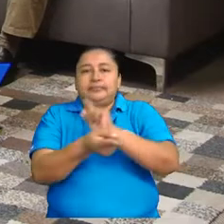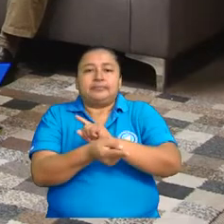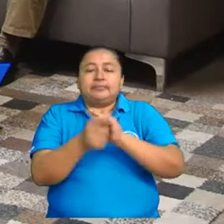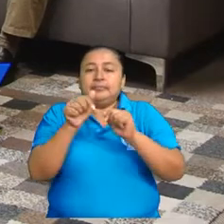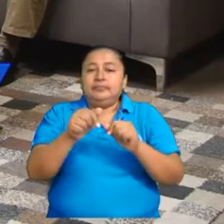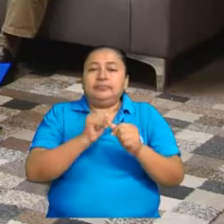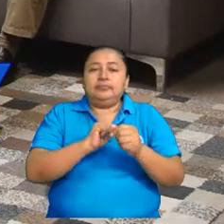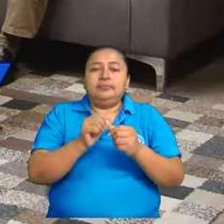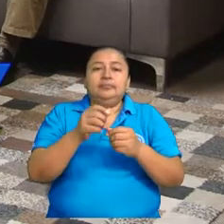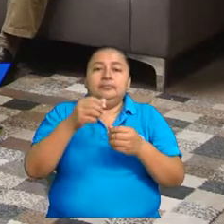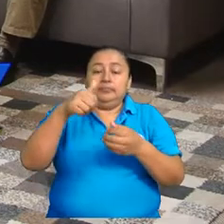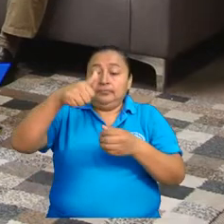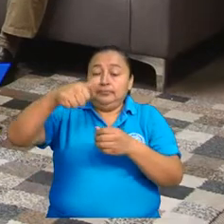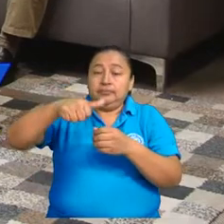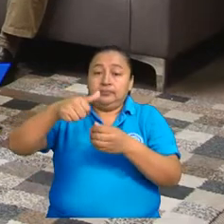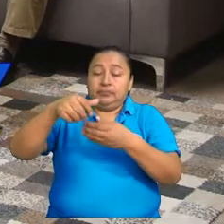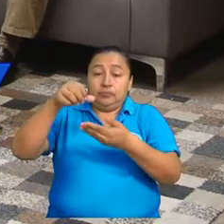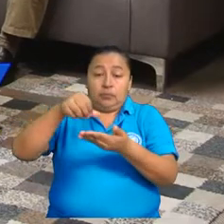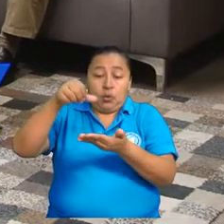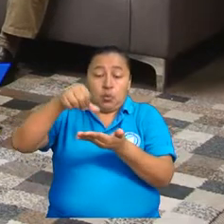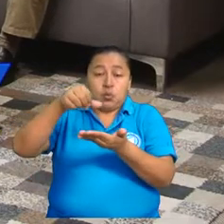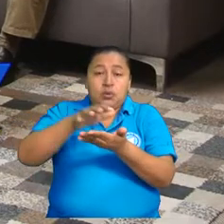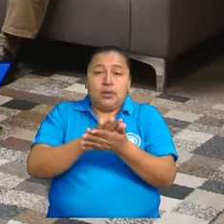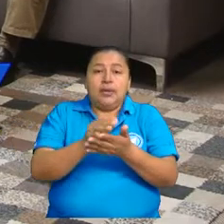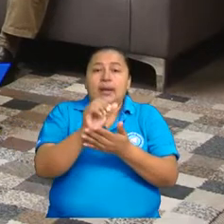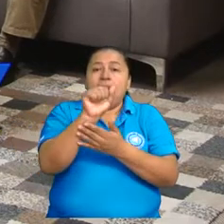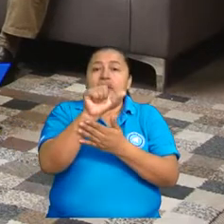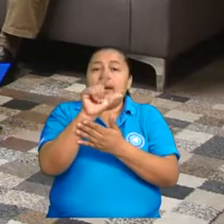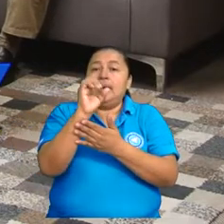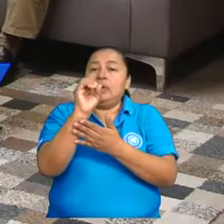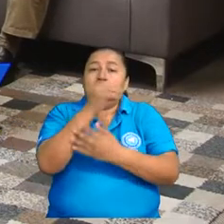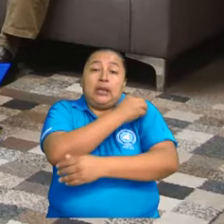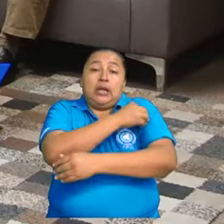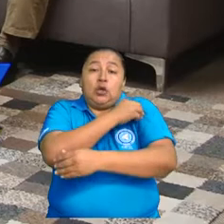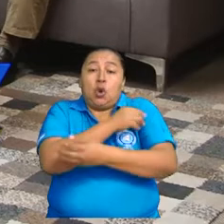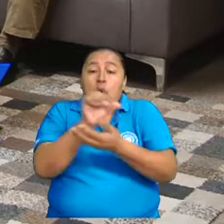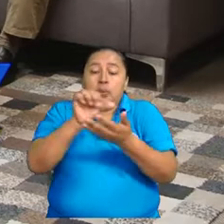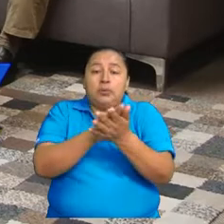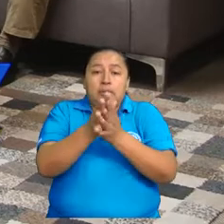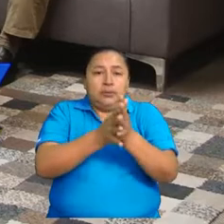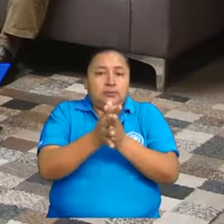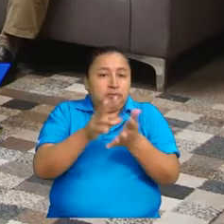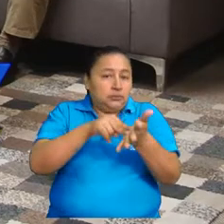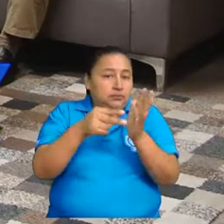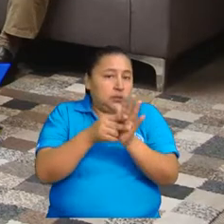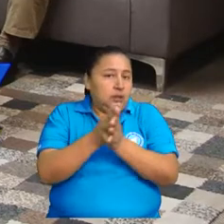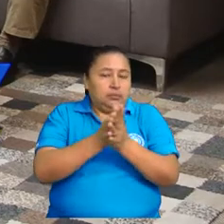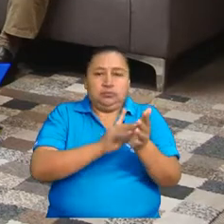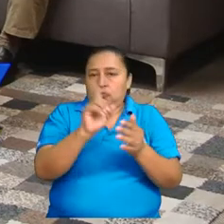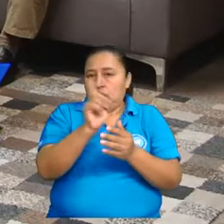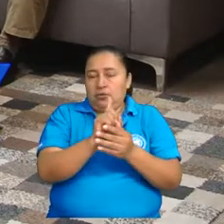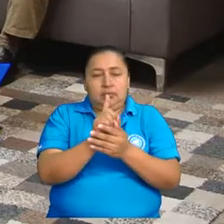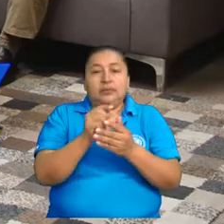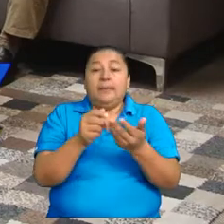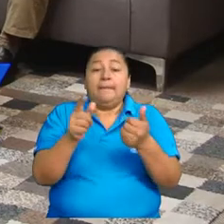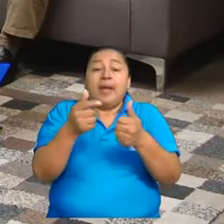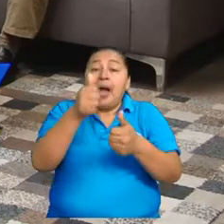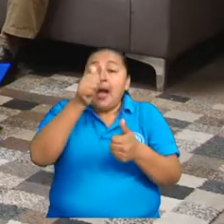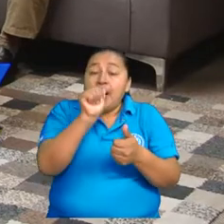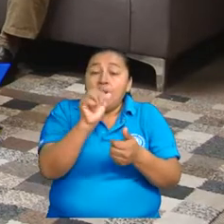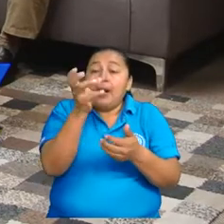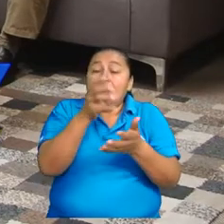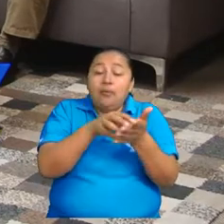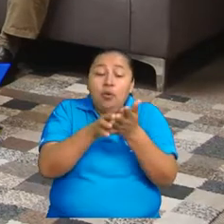¿verdad? El jabón líquido, el alcohol líquido no sustituye al lavado de manos, el lavado con agua y jabón. El agua y